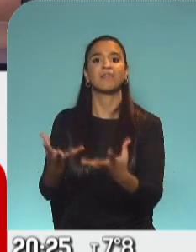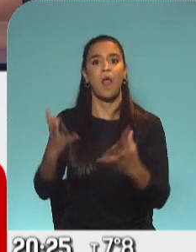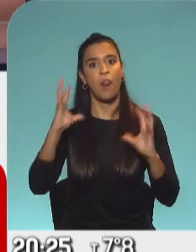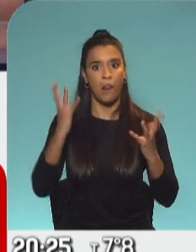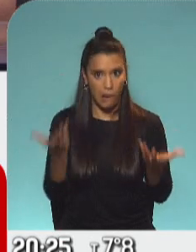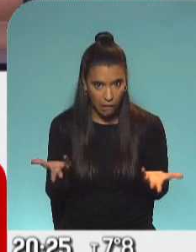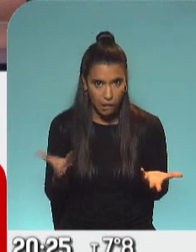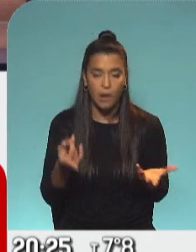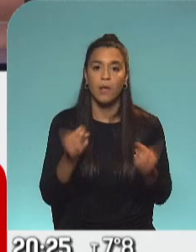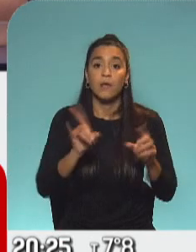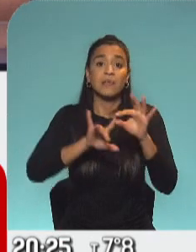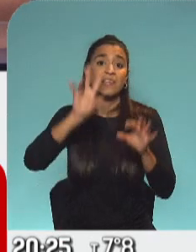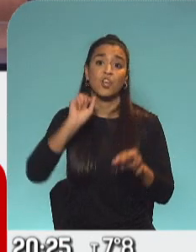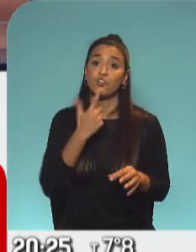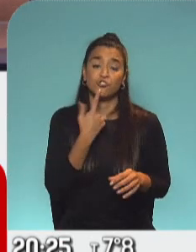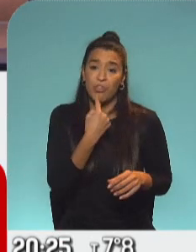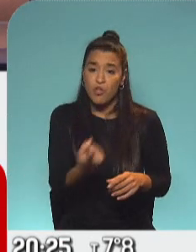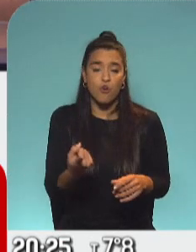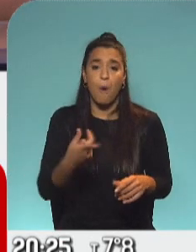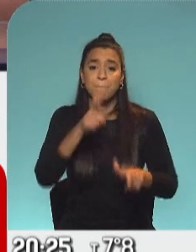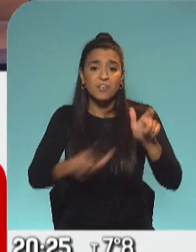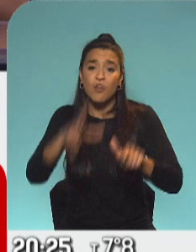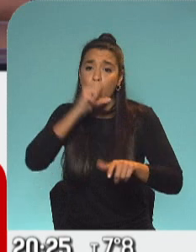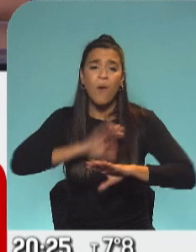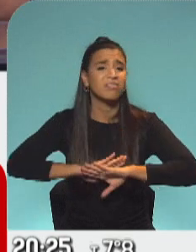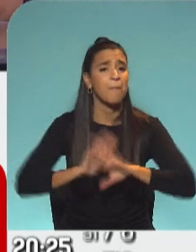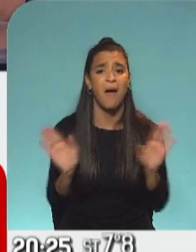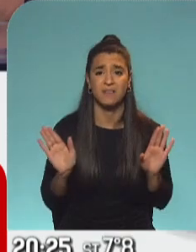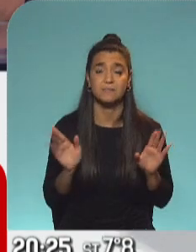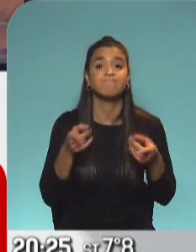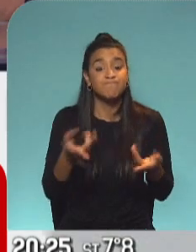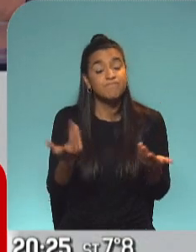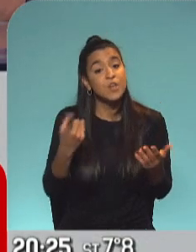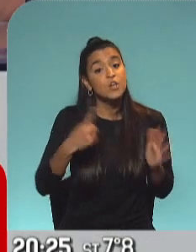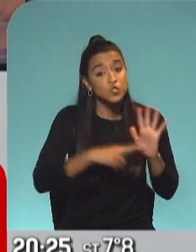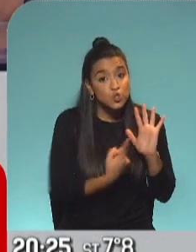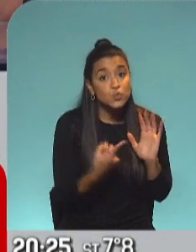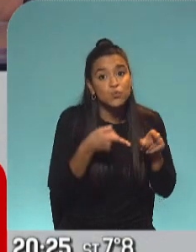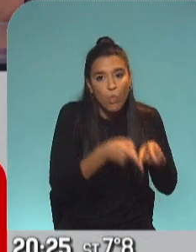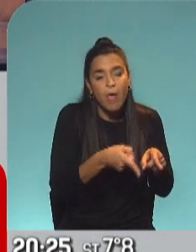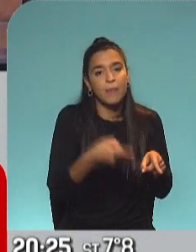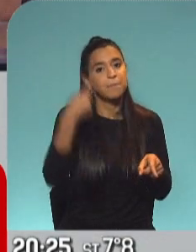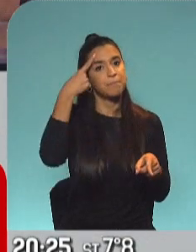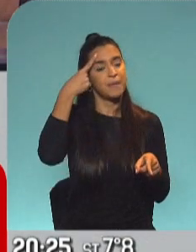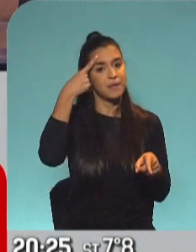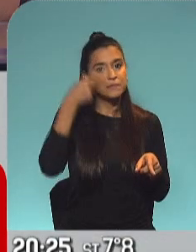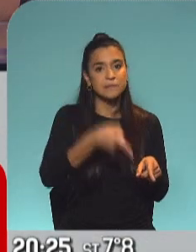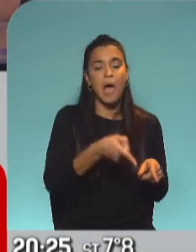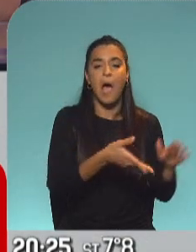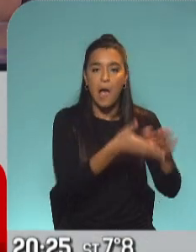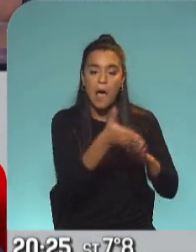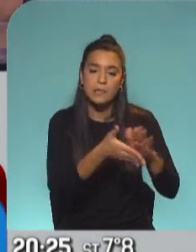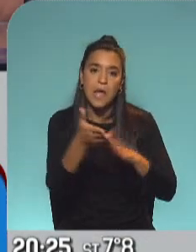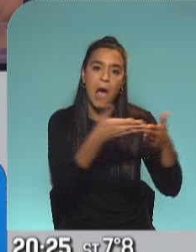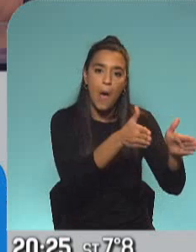ministro Quirós que la gente no aguanta más. Entonces, todos indicios de que la ciudad está pensando seriamente en relajar un poco la cuarentena después